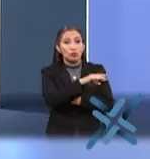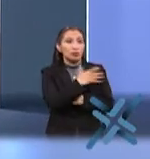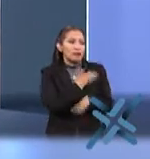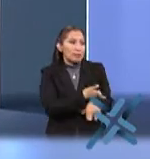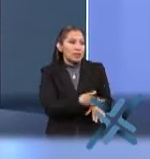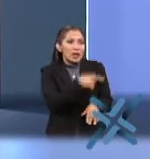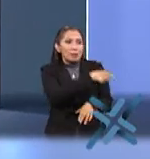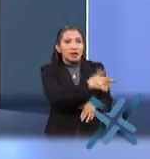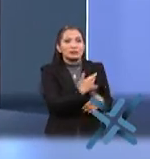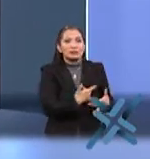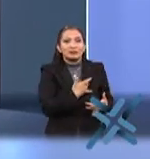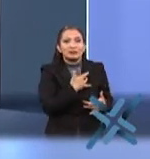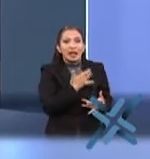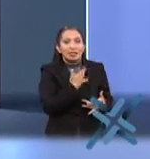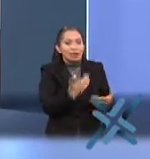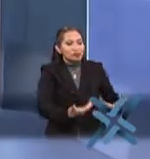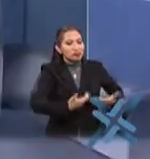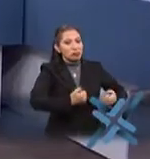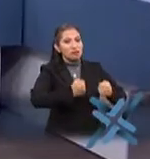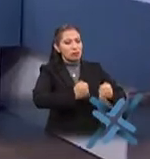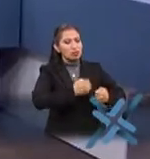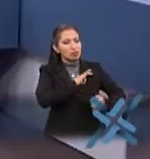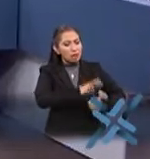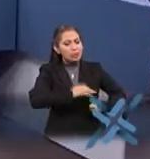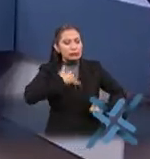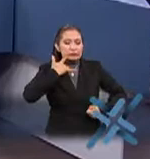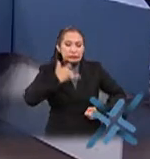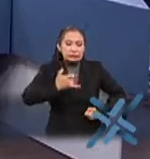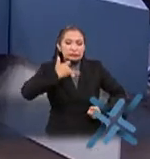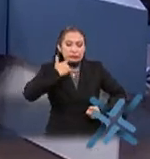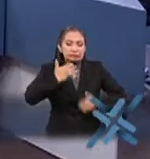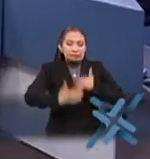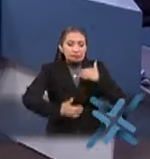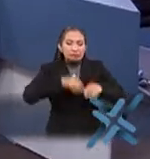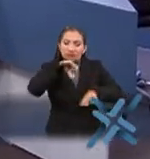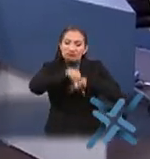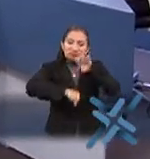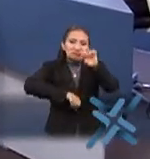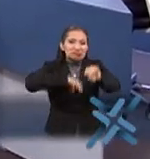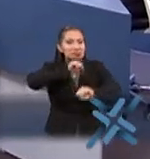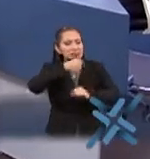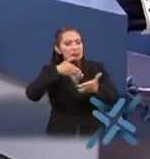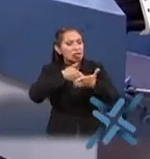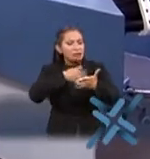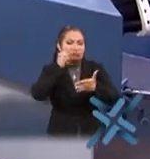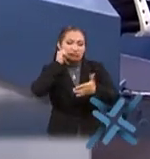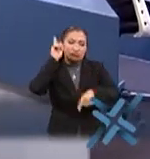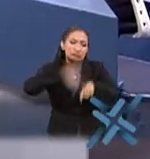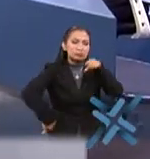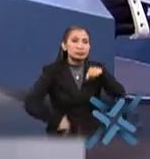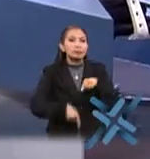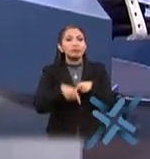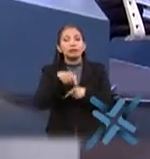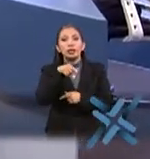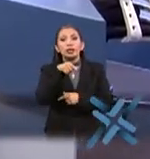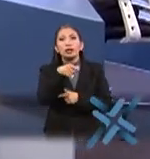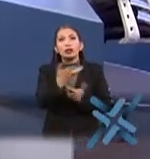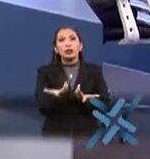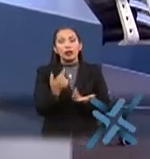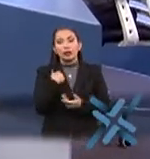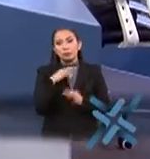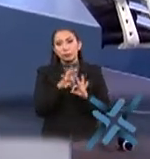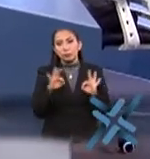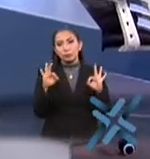porque ellos te hacen sentir fuerte y capaz de lograr cualquier obstáculo. Y bueno,